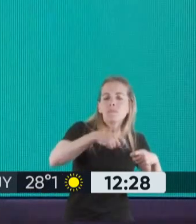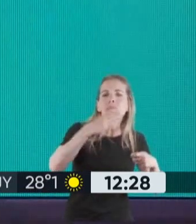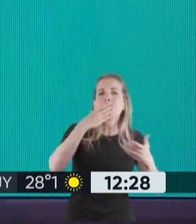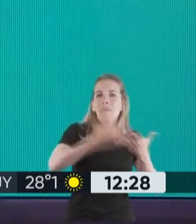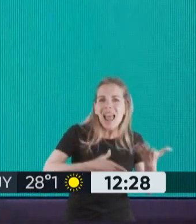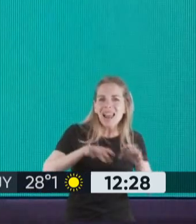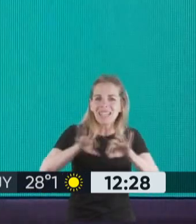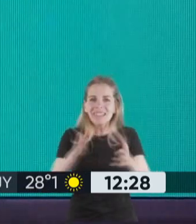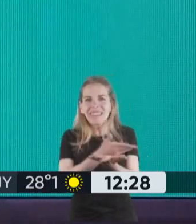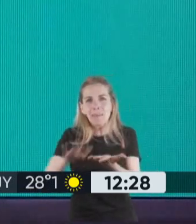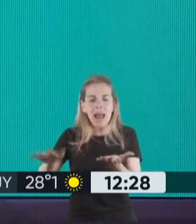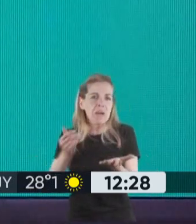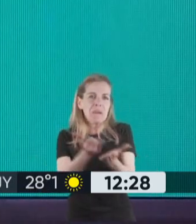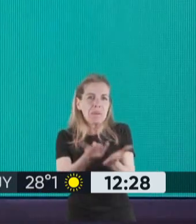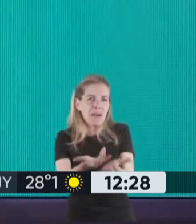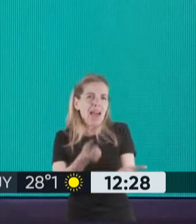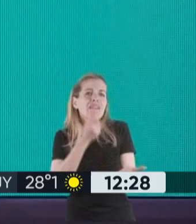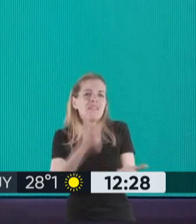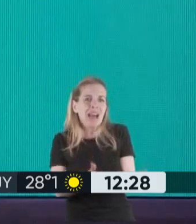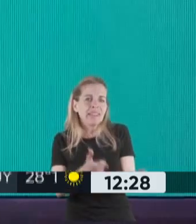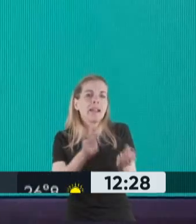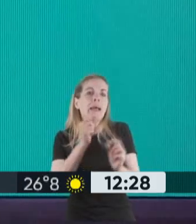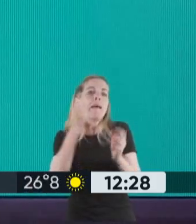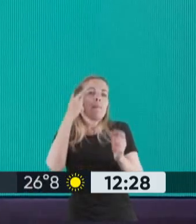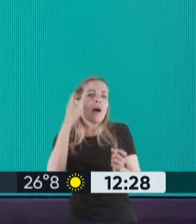aprendemos. Empecemos eso, empecemos con